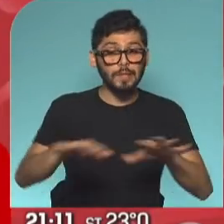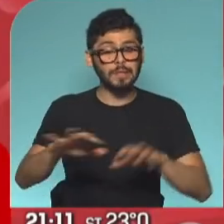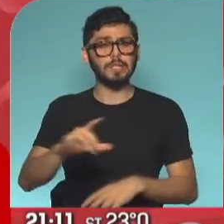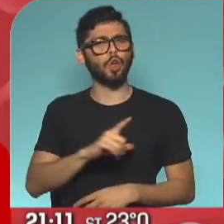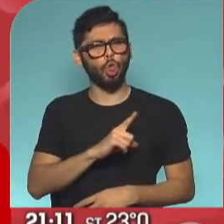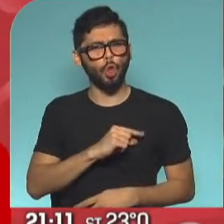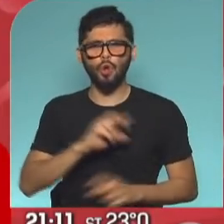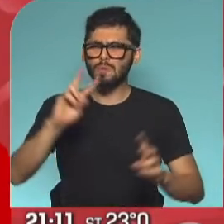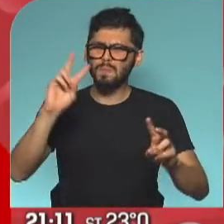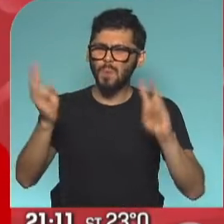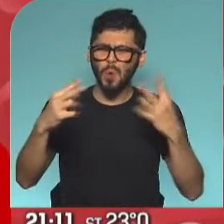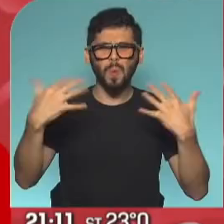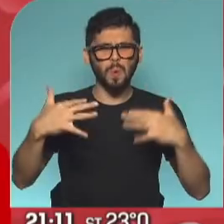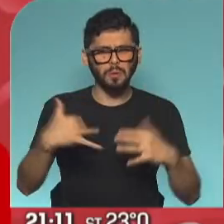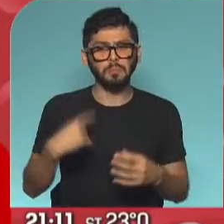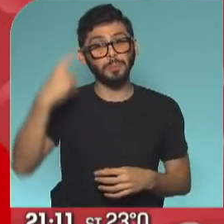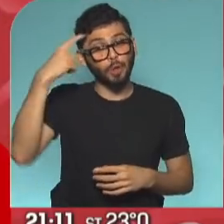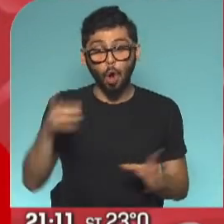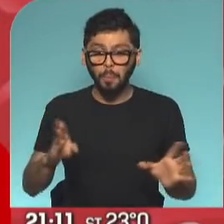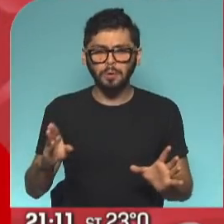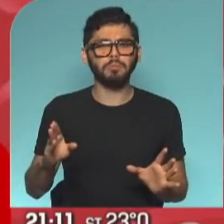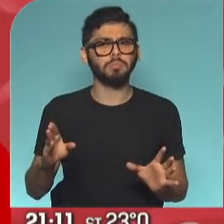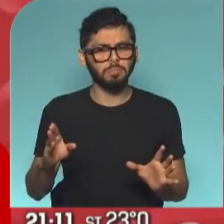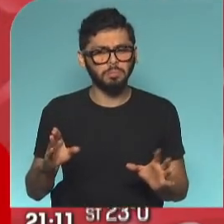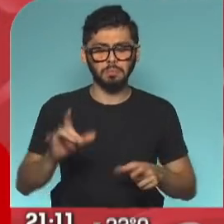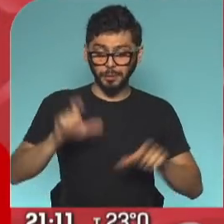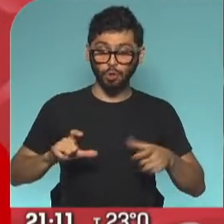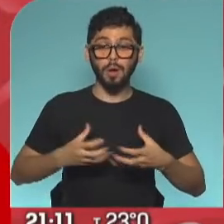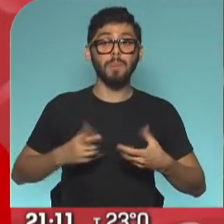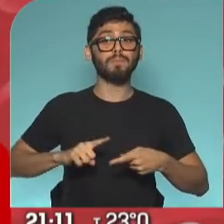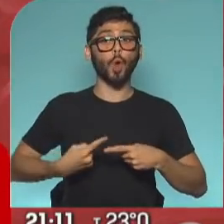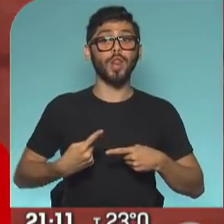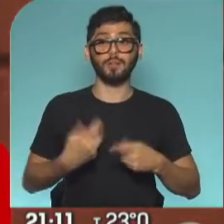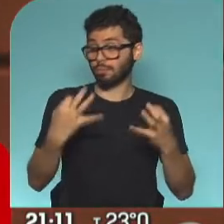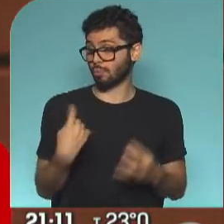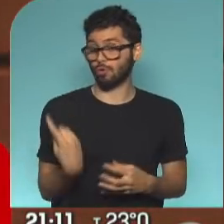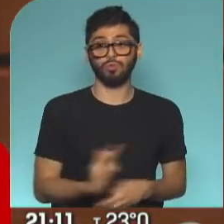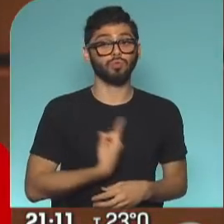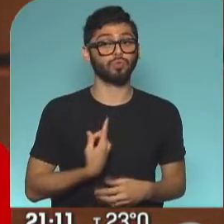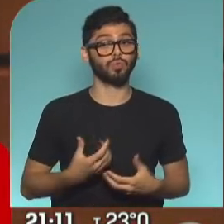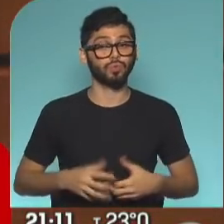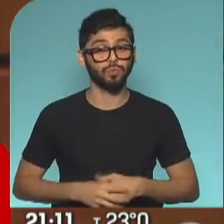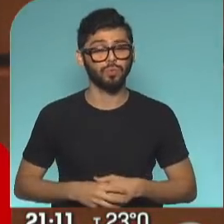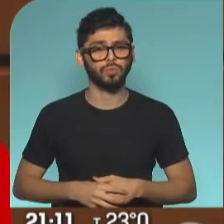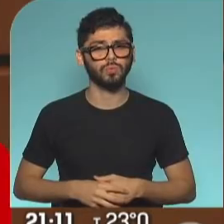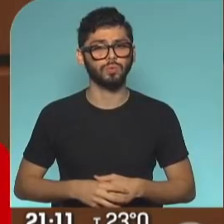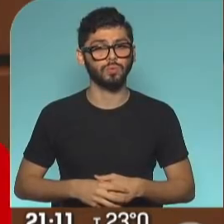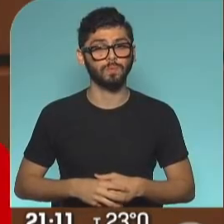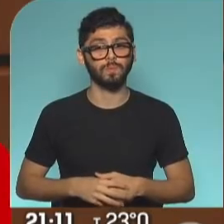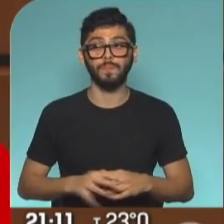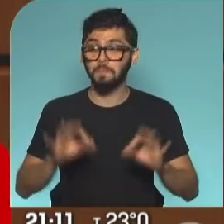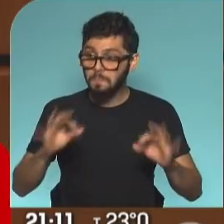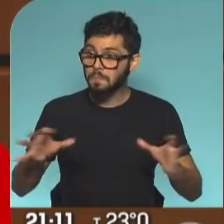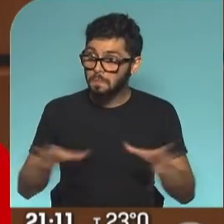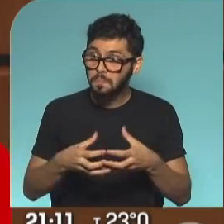muerte, creo que es una buena oportunidad a la gente de la política. Eso somos nosotros. Es una buena